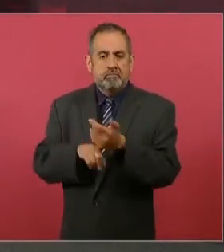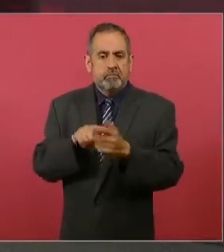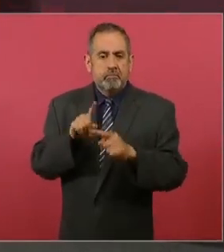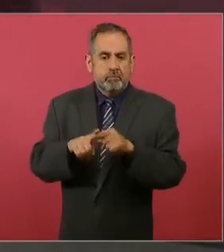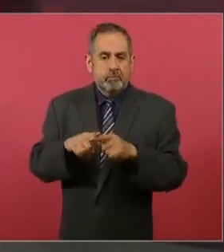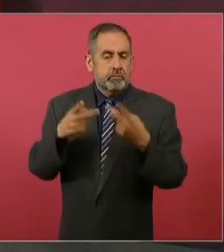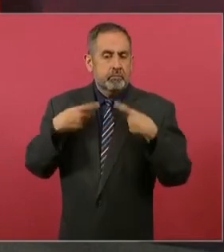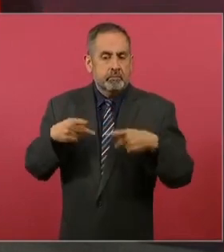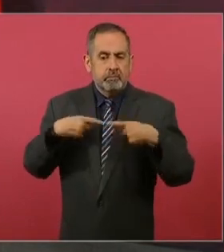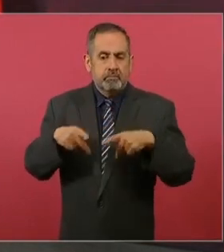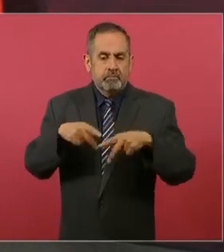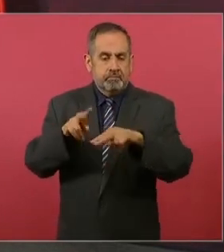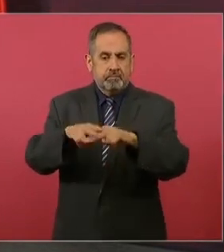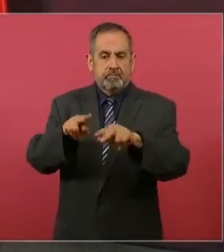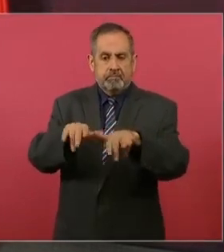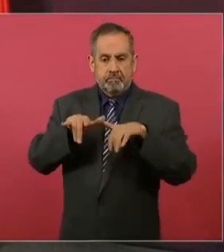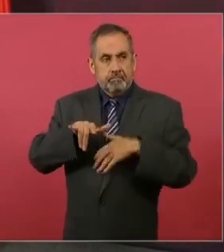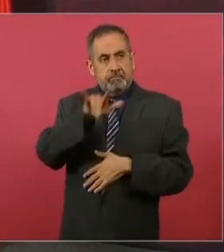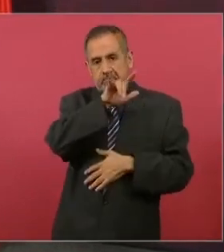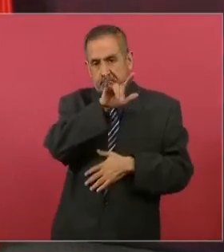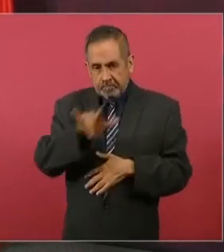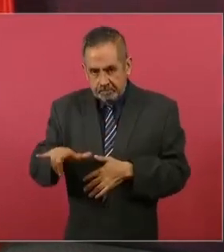de pasajeros,